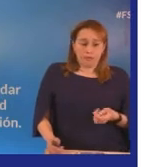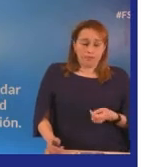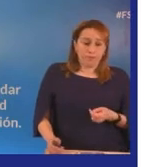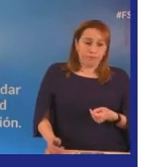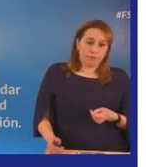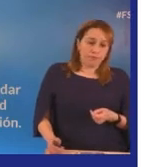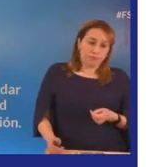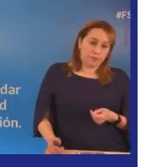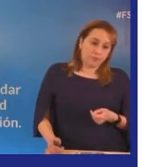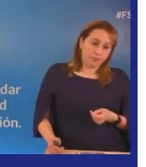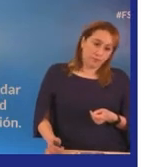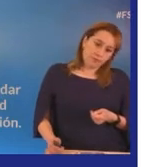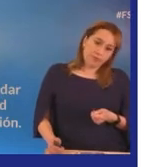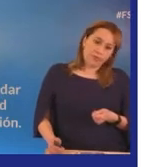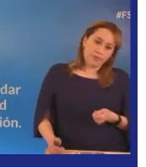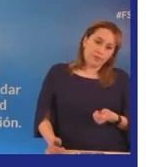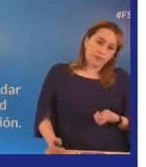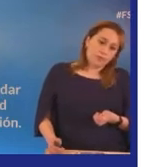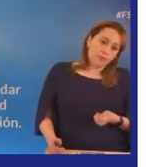familia.